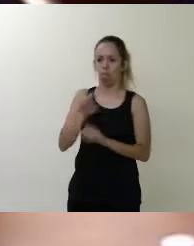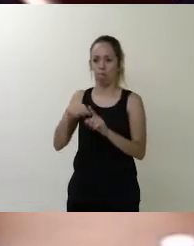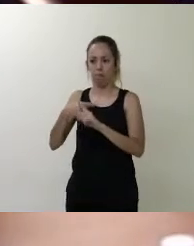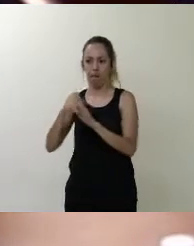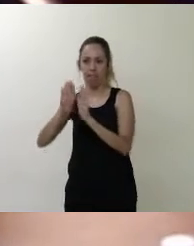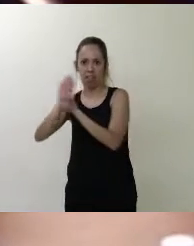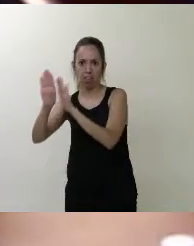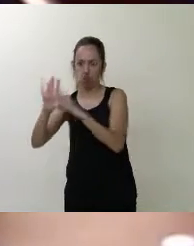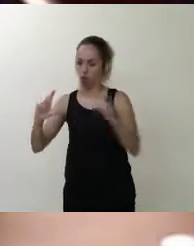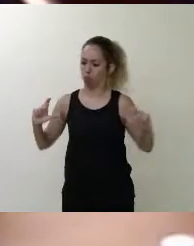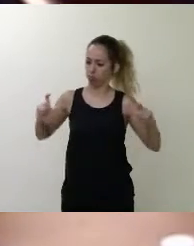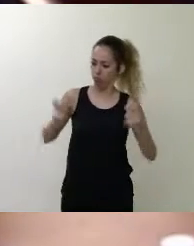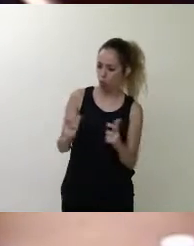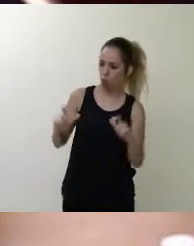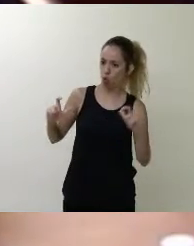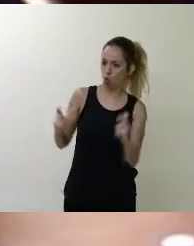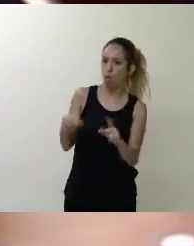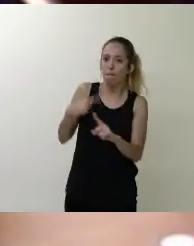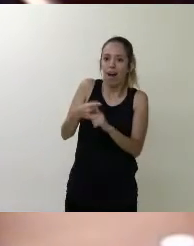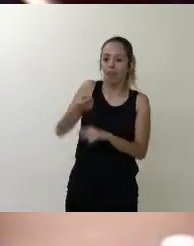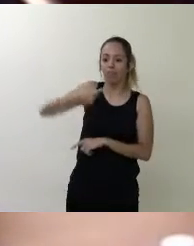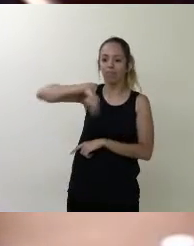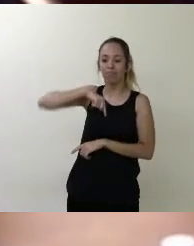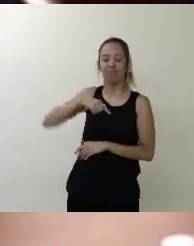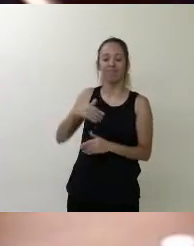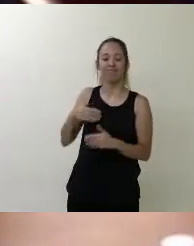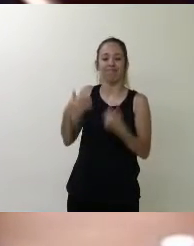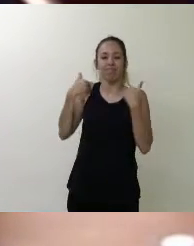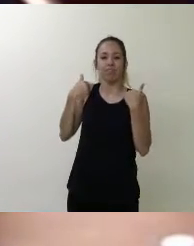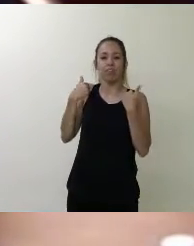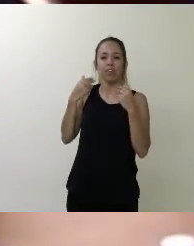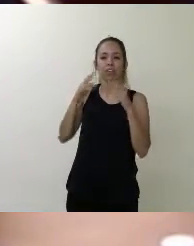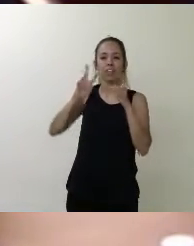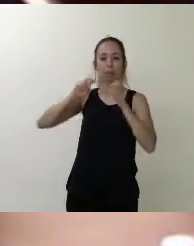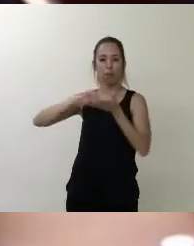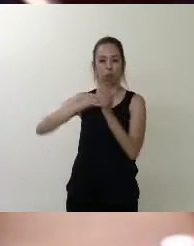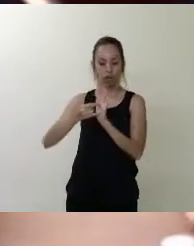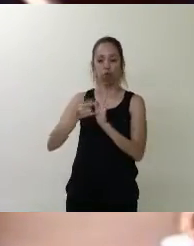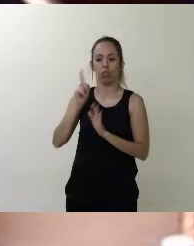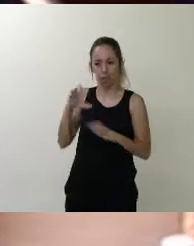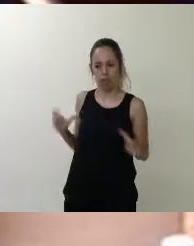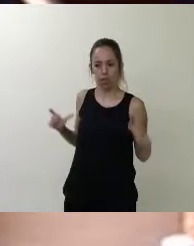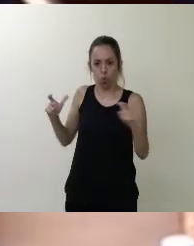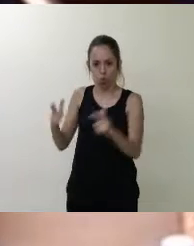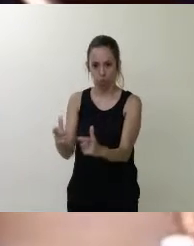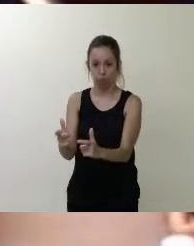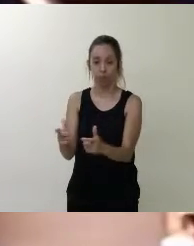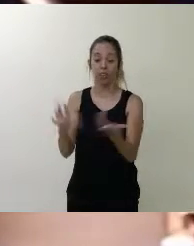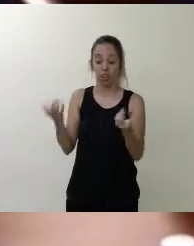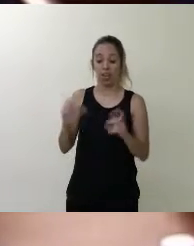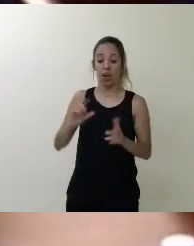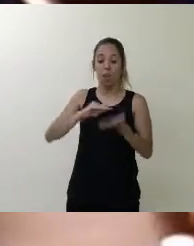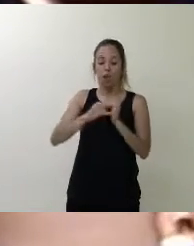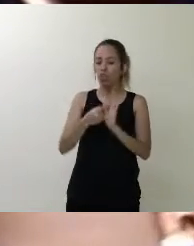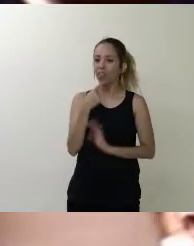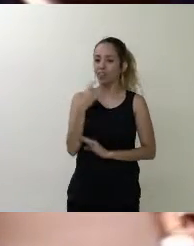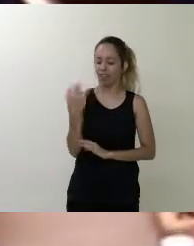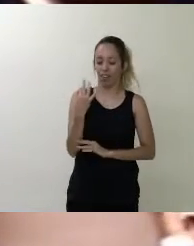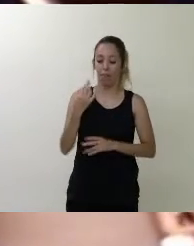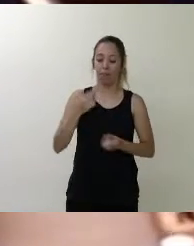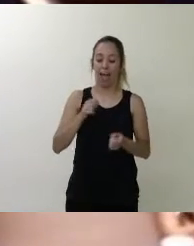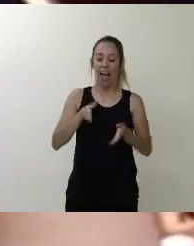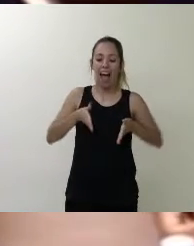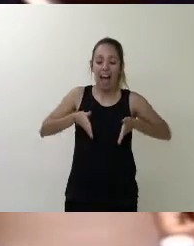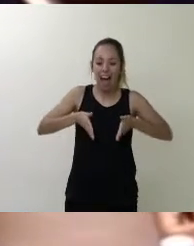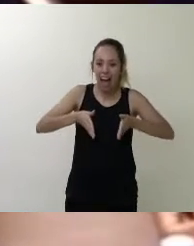del proyecto también explicando el proyecto a los vecinos. Como bien saben, cualquier proyecto que necesite una ampliación de aceras, de calzada, necesita de